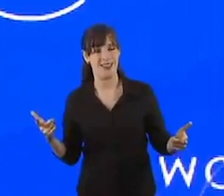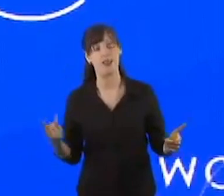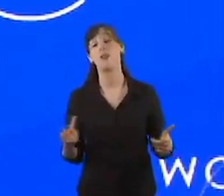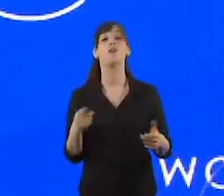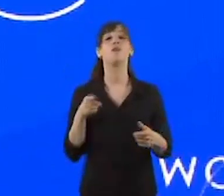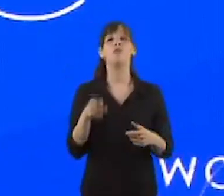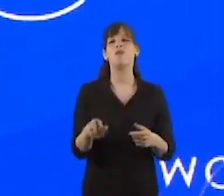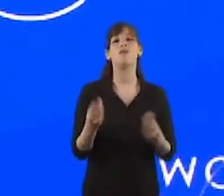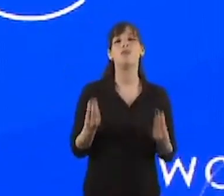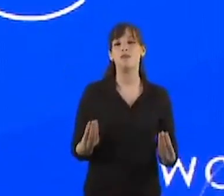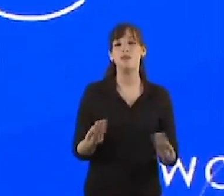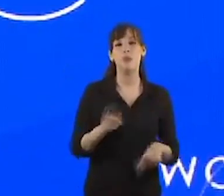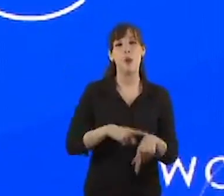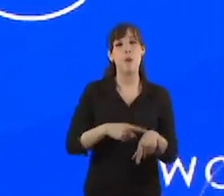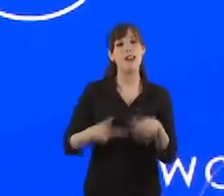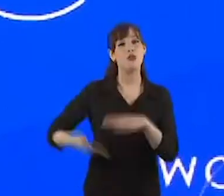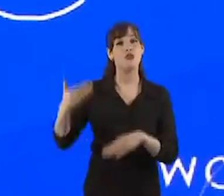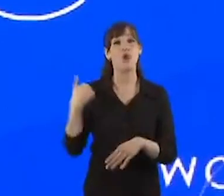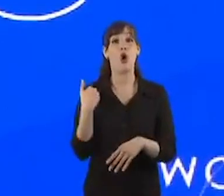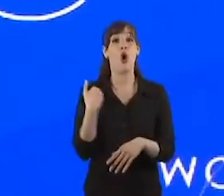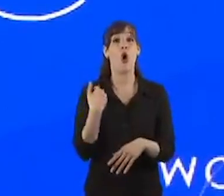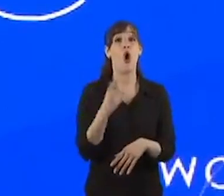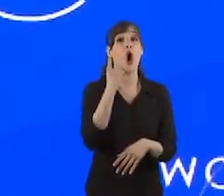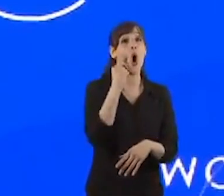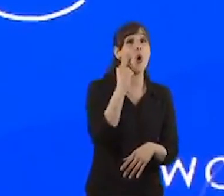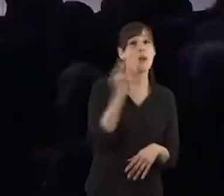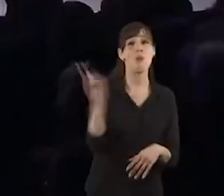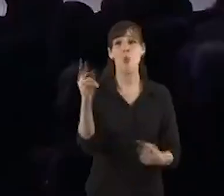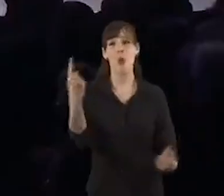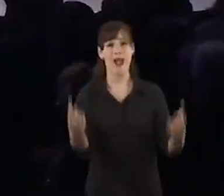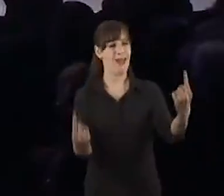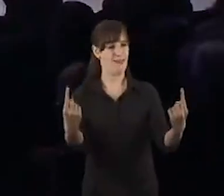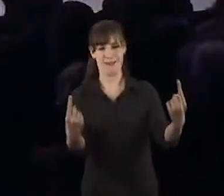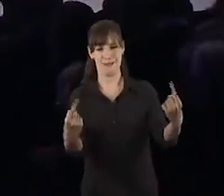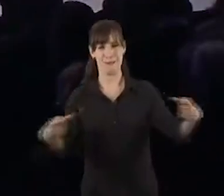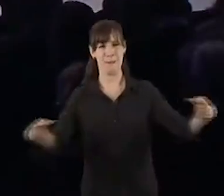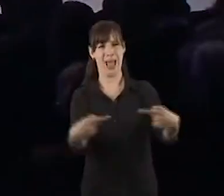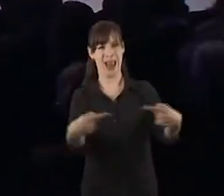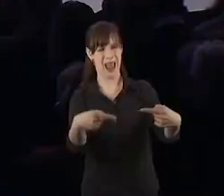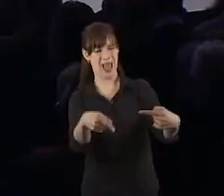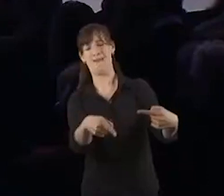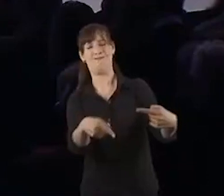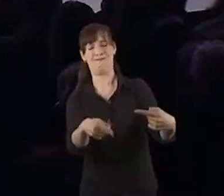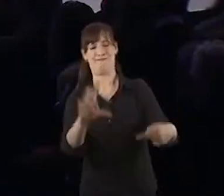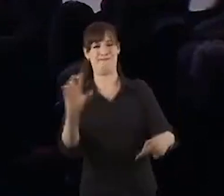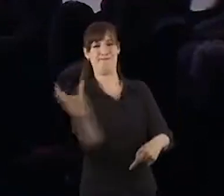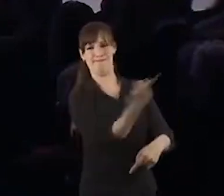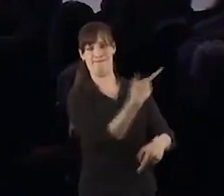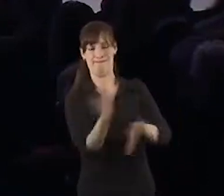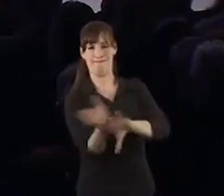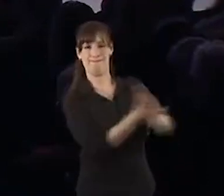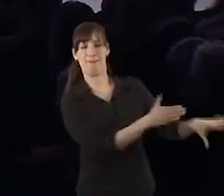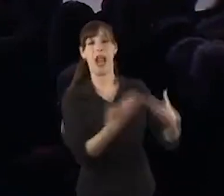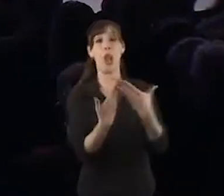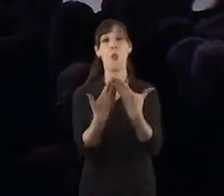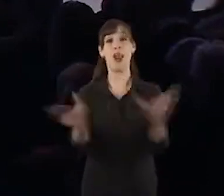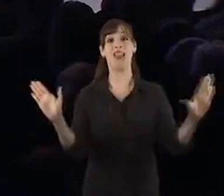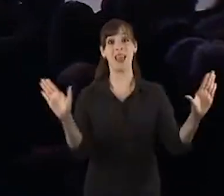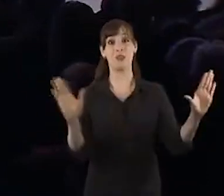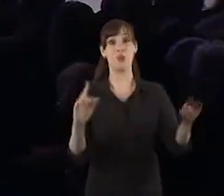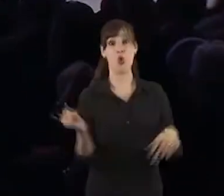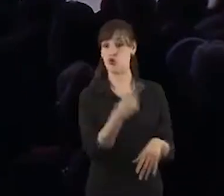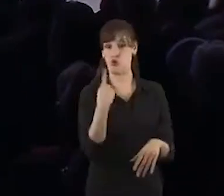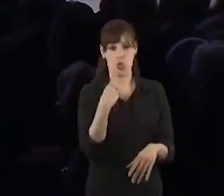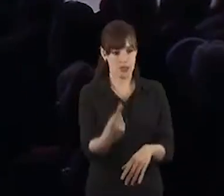pelea ridícula y antinatural entre el hombre y la mujer. El libertarismo ya establece la igualdad entre los